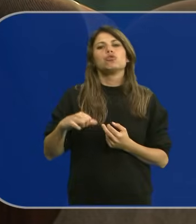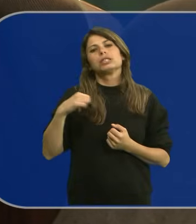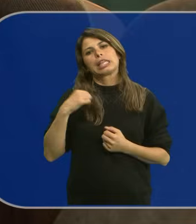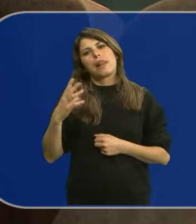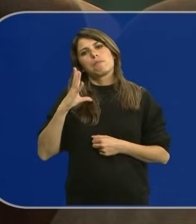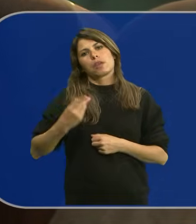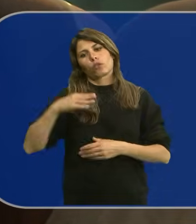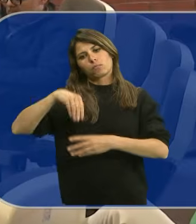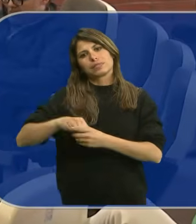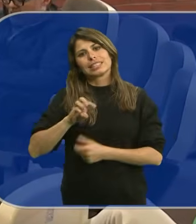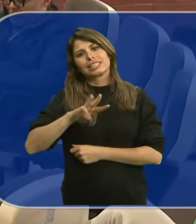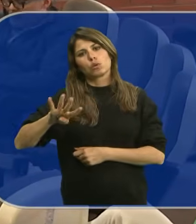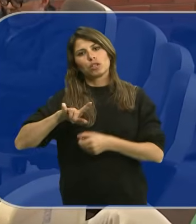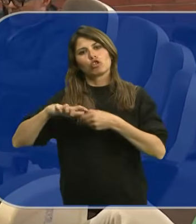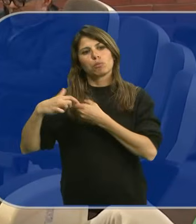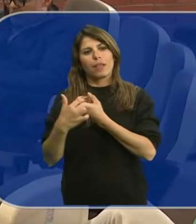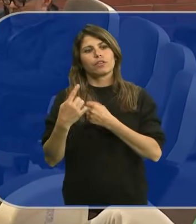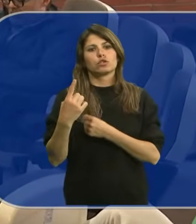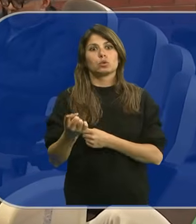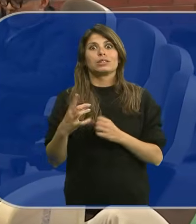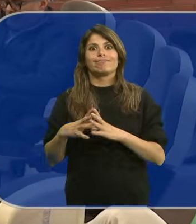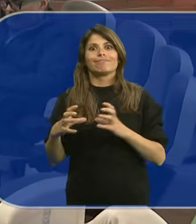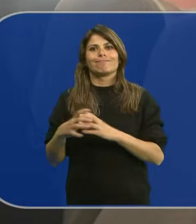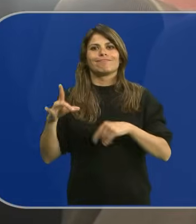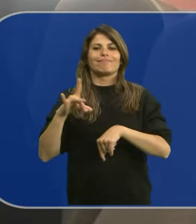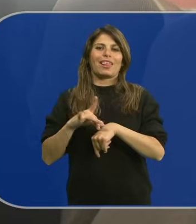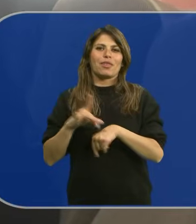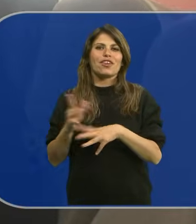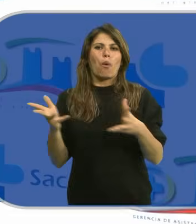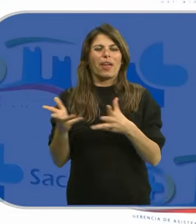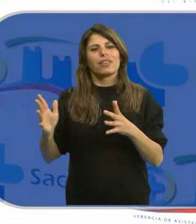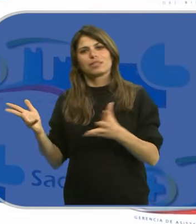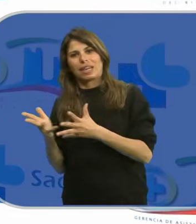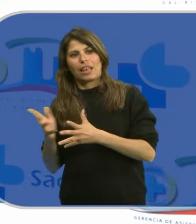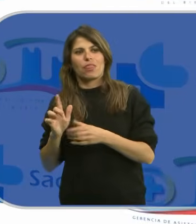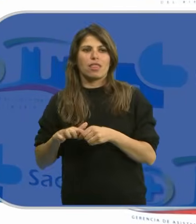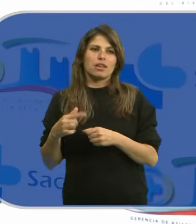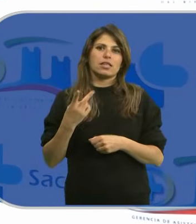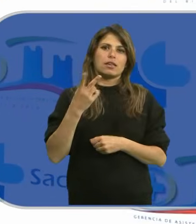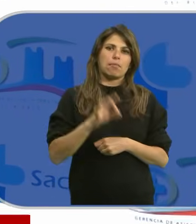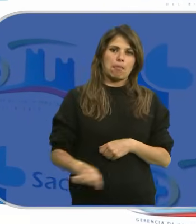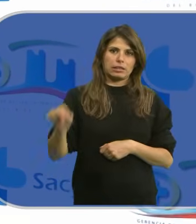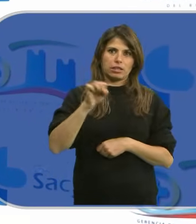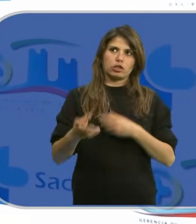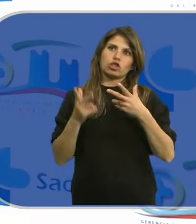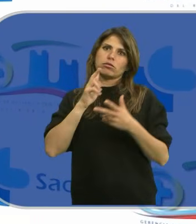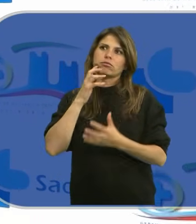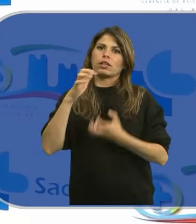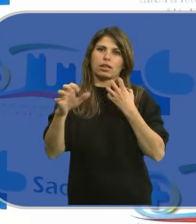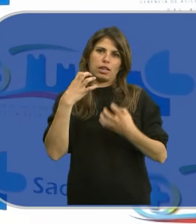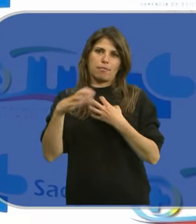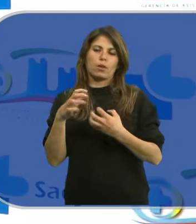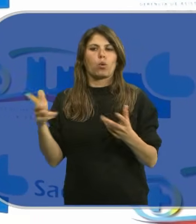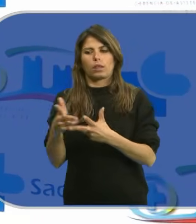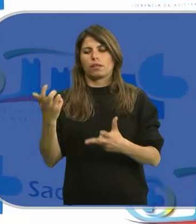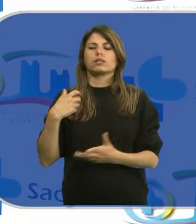Bierzo contará con 34 plazas, una de ellas la esperada en medicina de urgencias y emergencias. Es más de 20 años reclamando la especialidad de urgencias y al fin lo